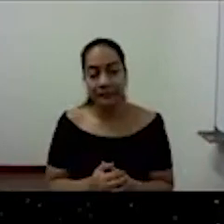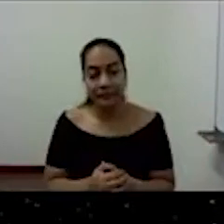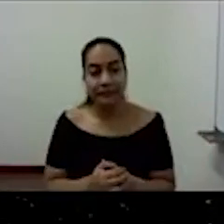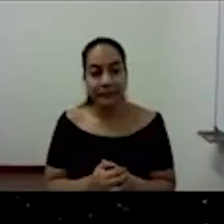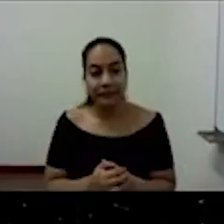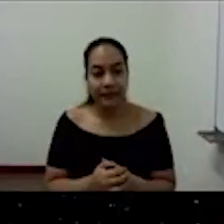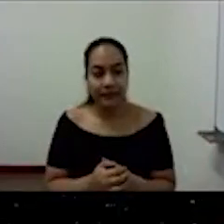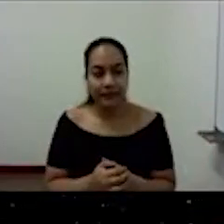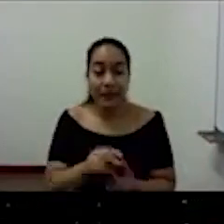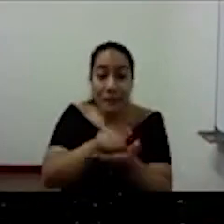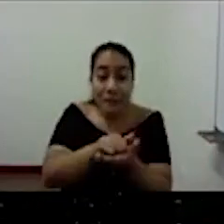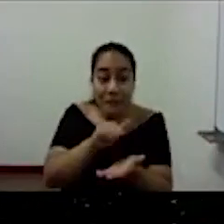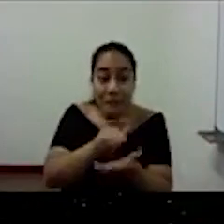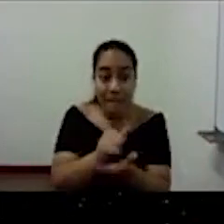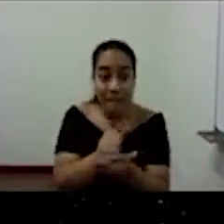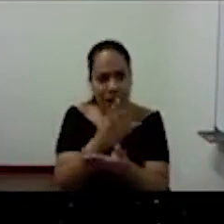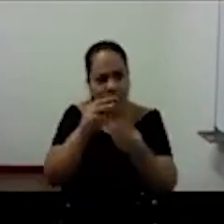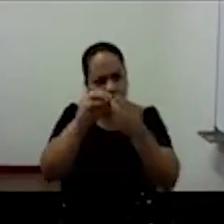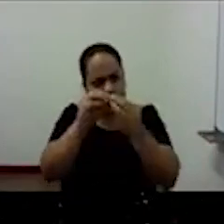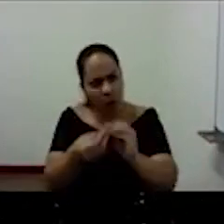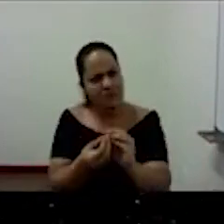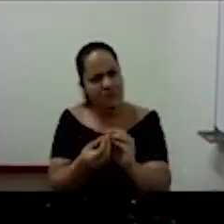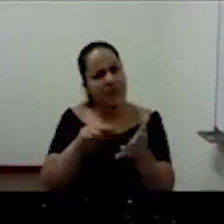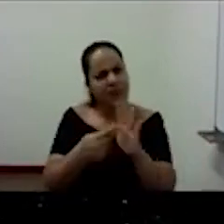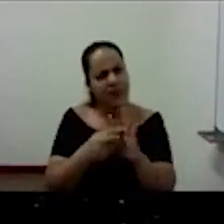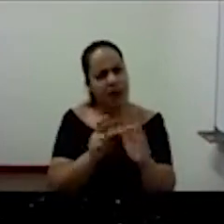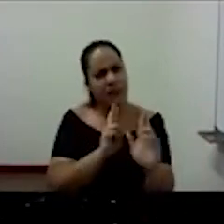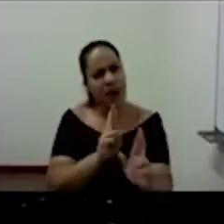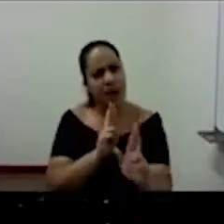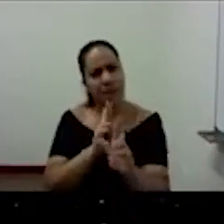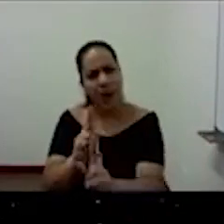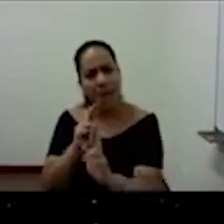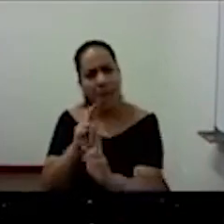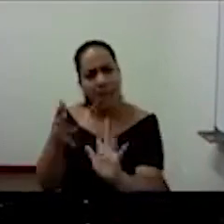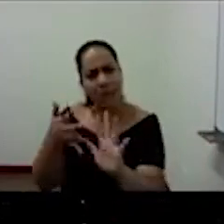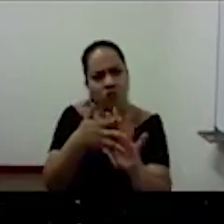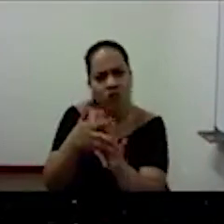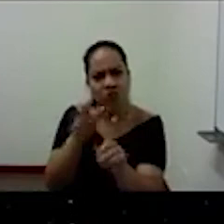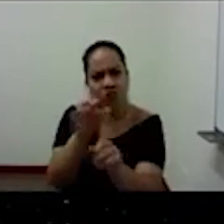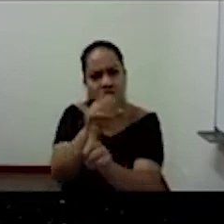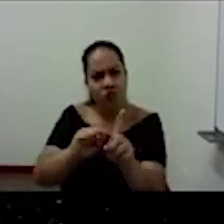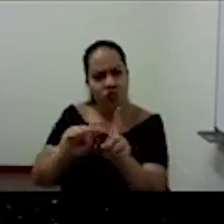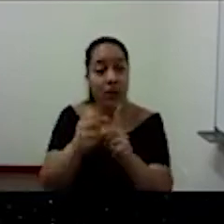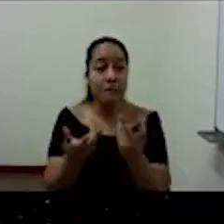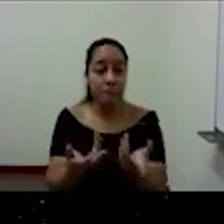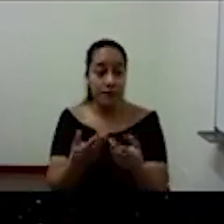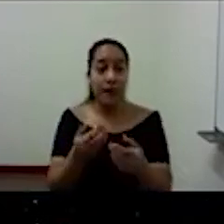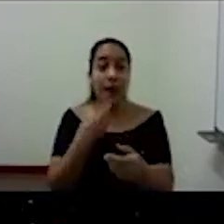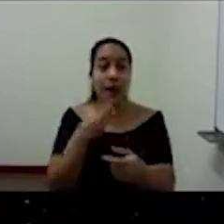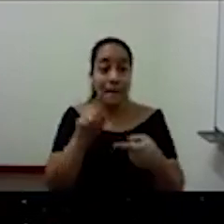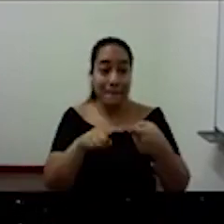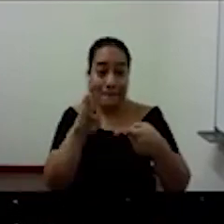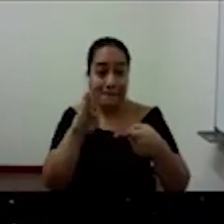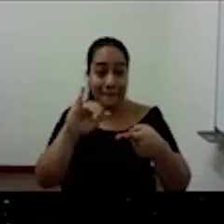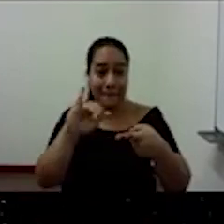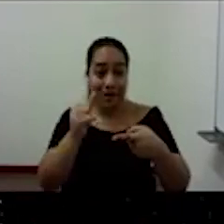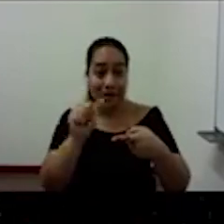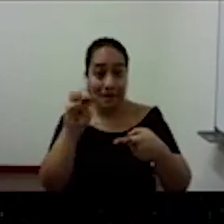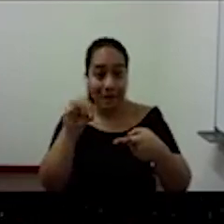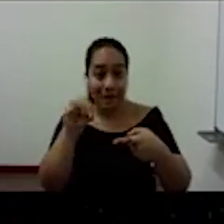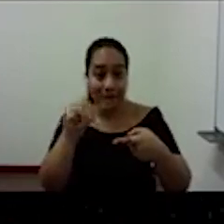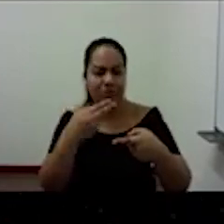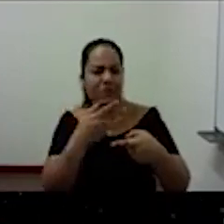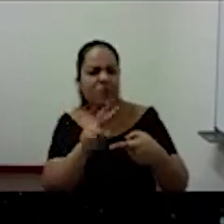Y esas son formas de responder a su tiempo. Tanto Benjamin en la construcción